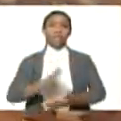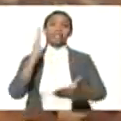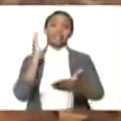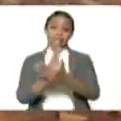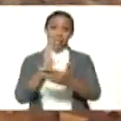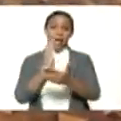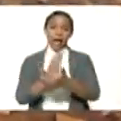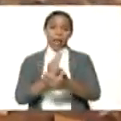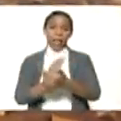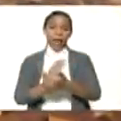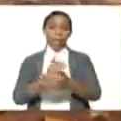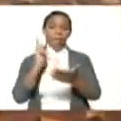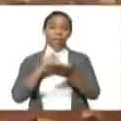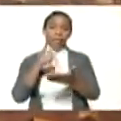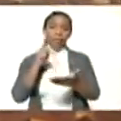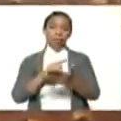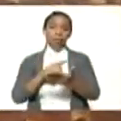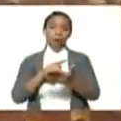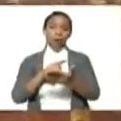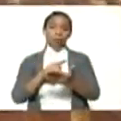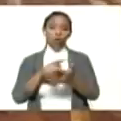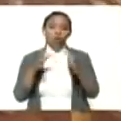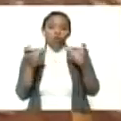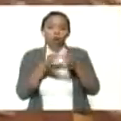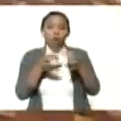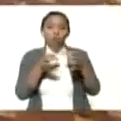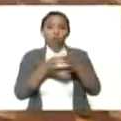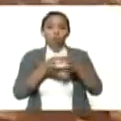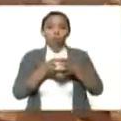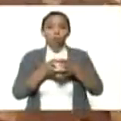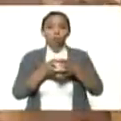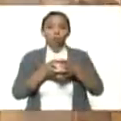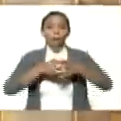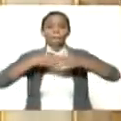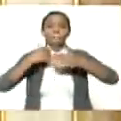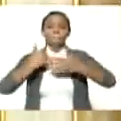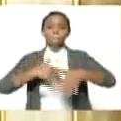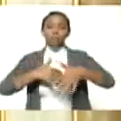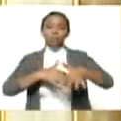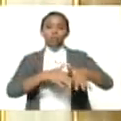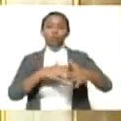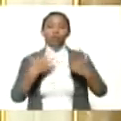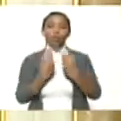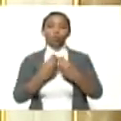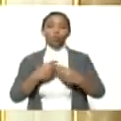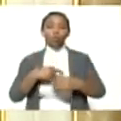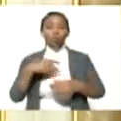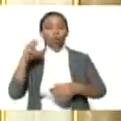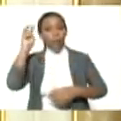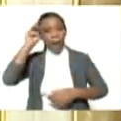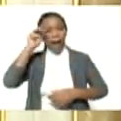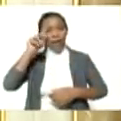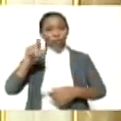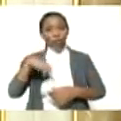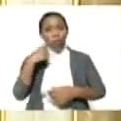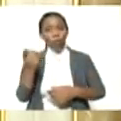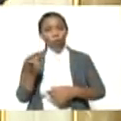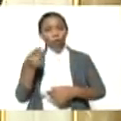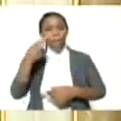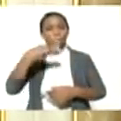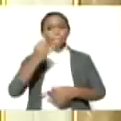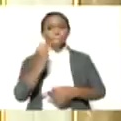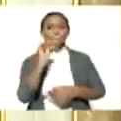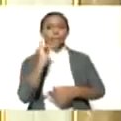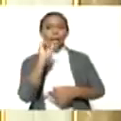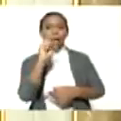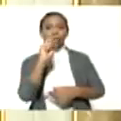siempre fue militante partidista, fue militante con el maestro Prieto Figueroa de los sueños